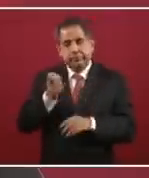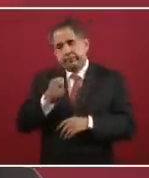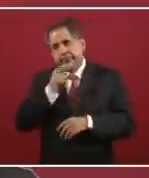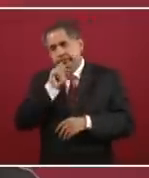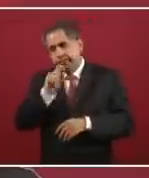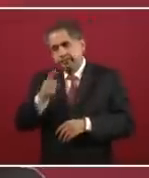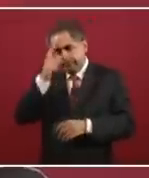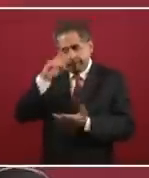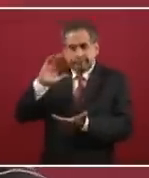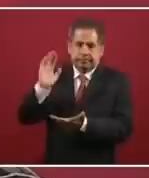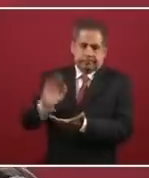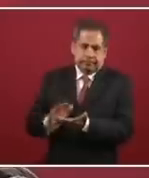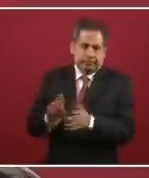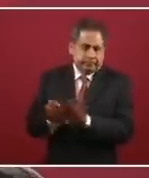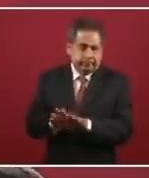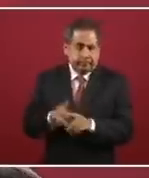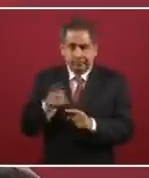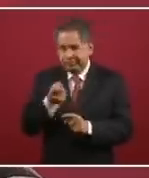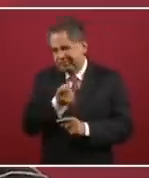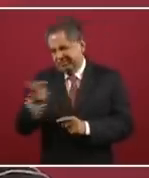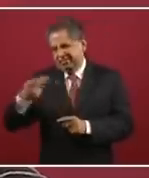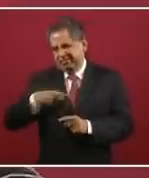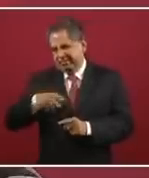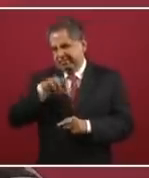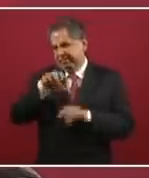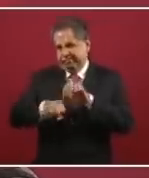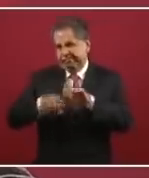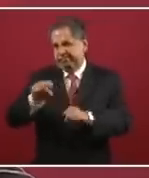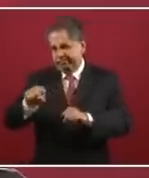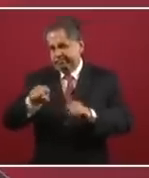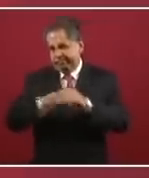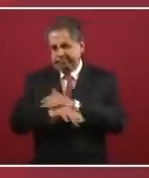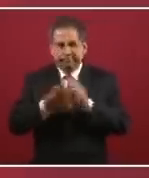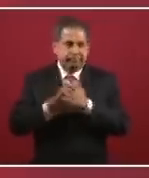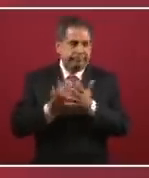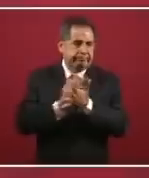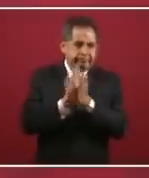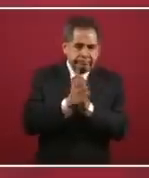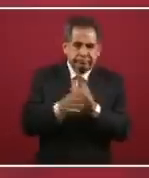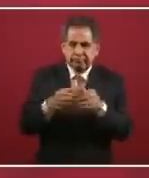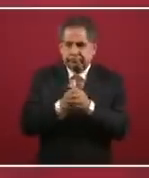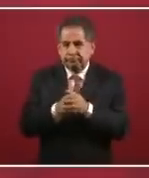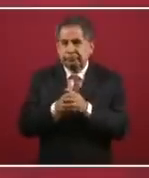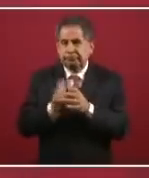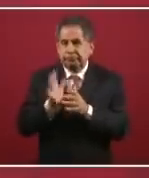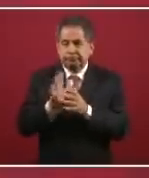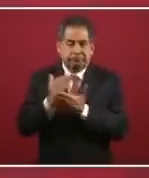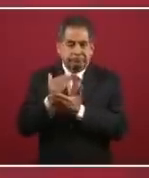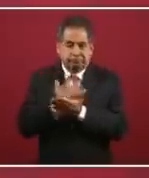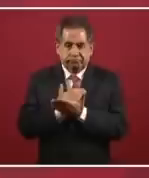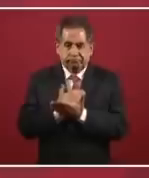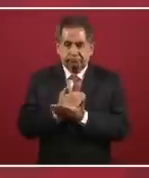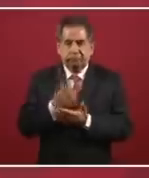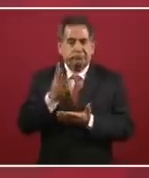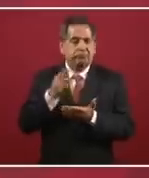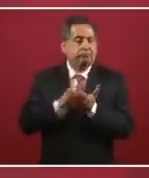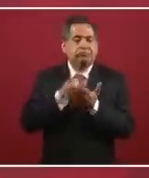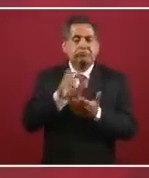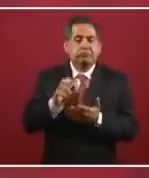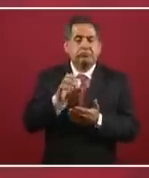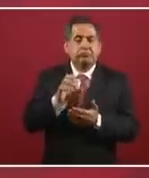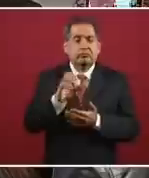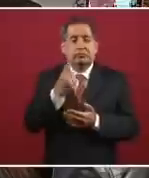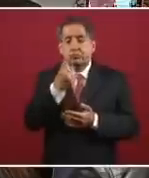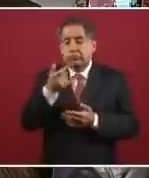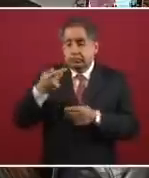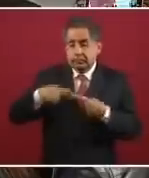en lo que está ocurriendo. Es decir, esas personas, las redes, están ganando $3,500, $4,000, $5,000